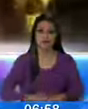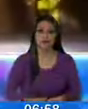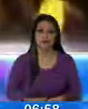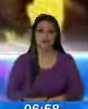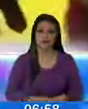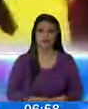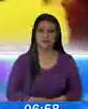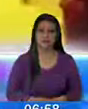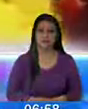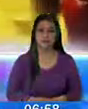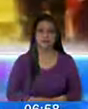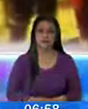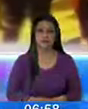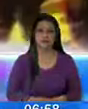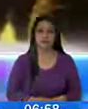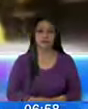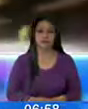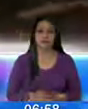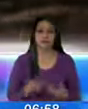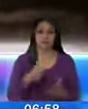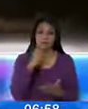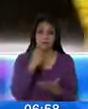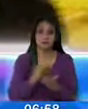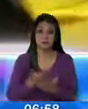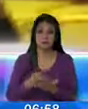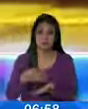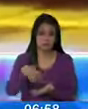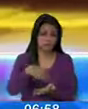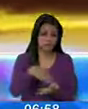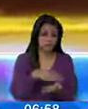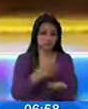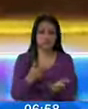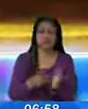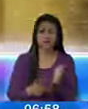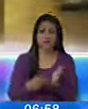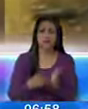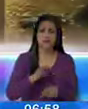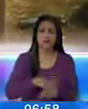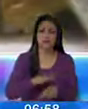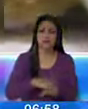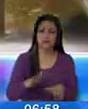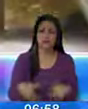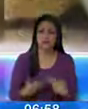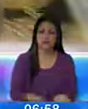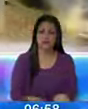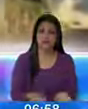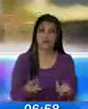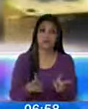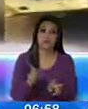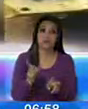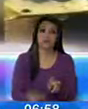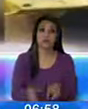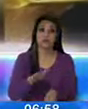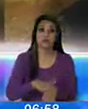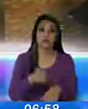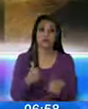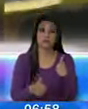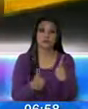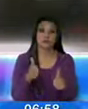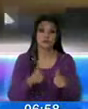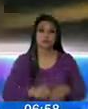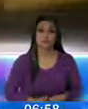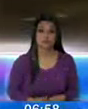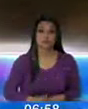En el lugar del incidente se levantaron indicios para lograr esclarecer las causas del accidente y determinar responsabilidades.